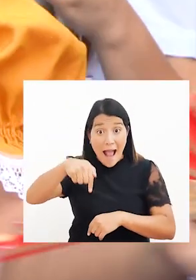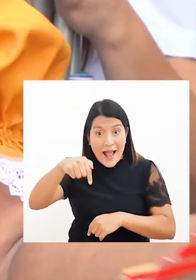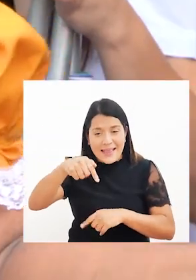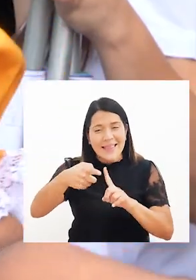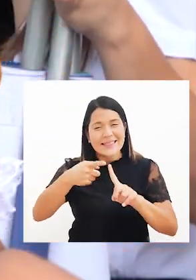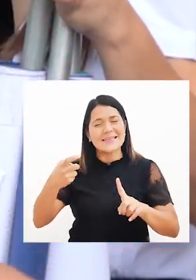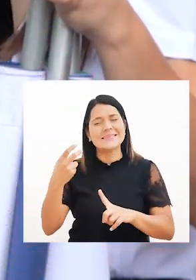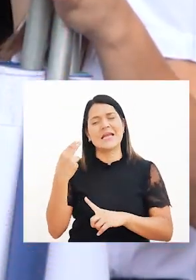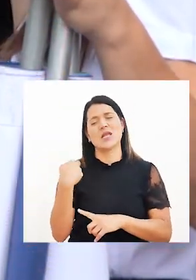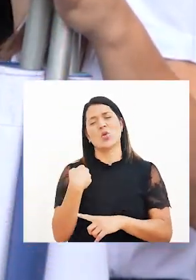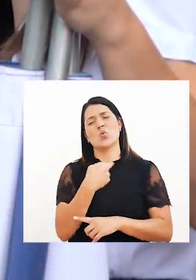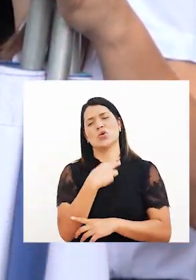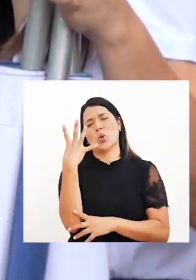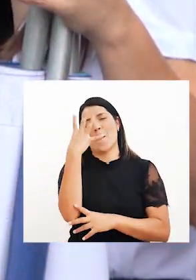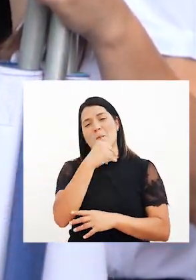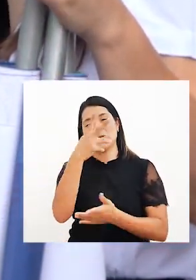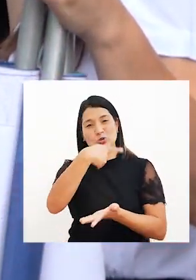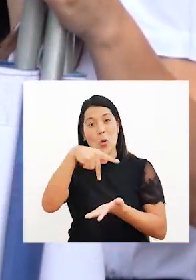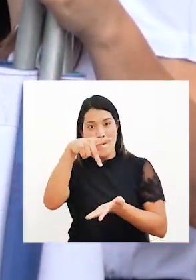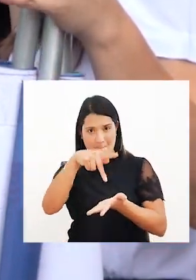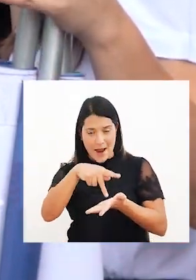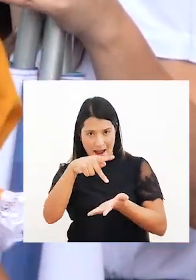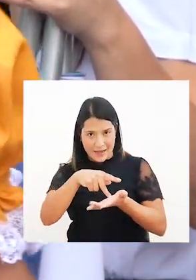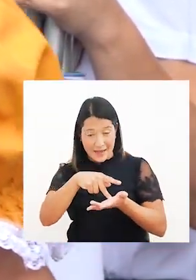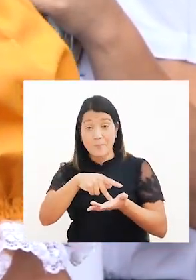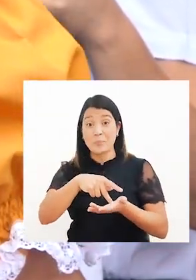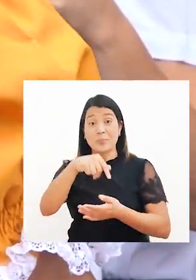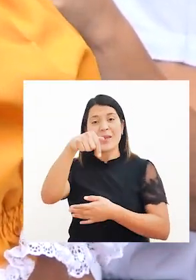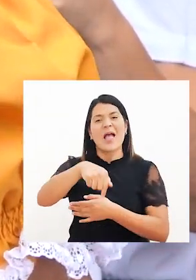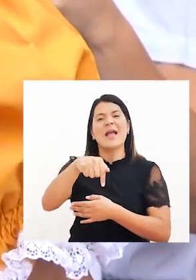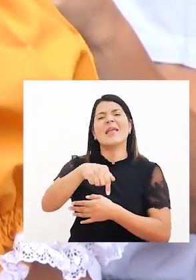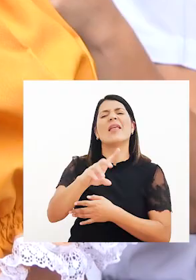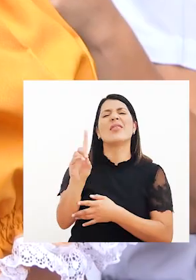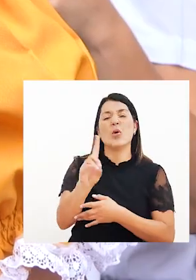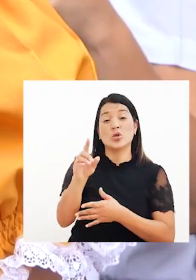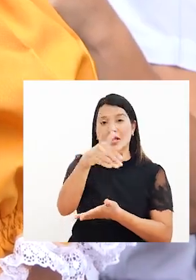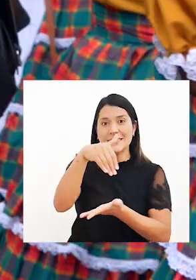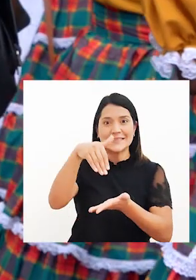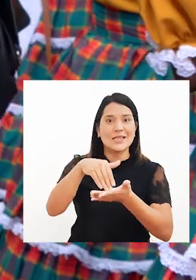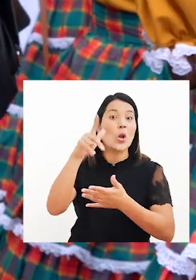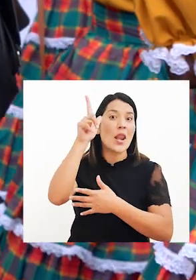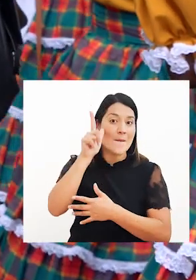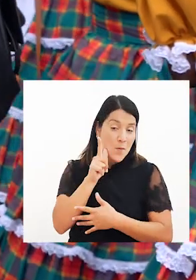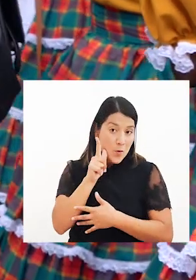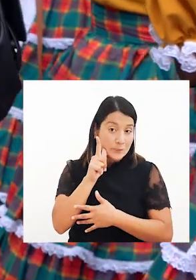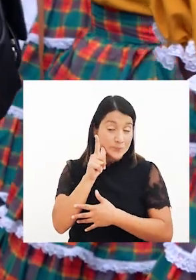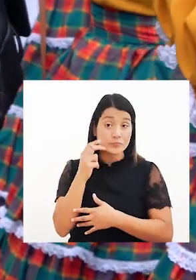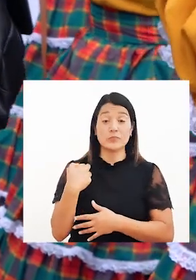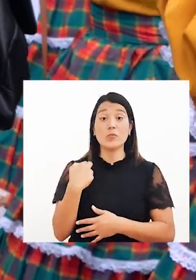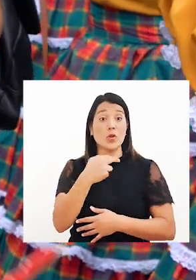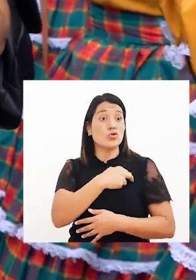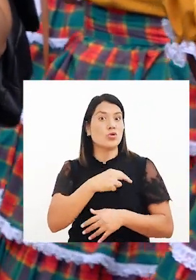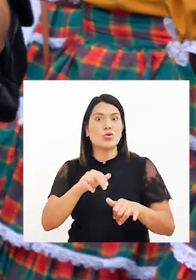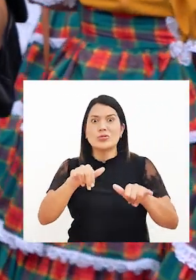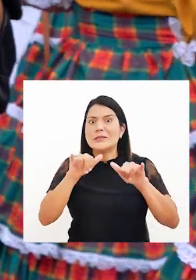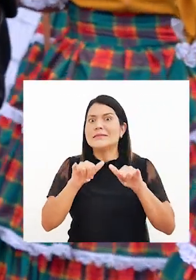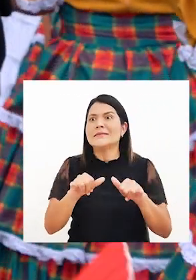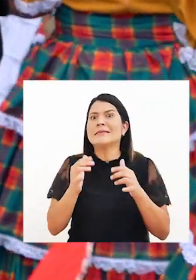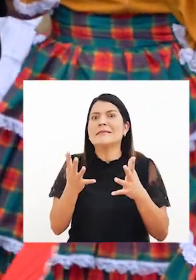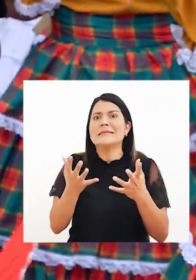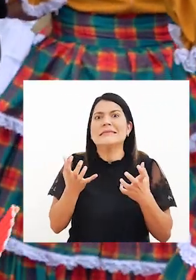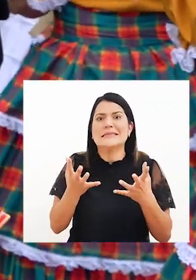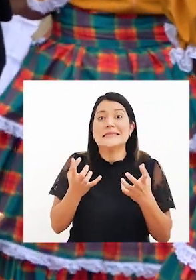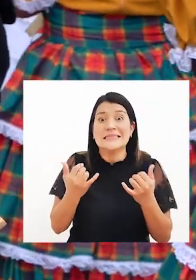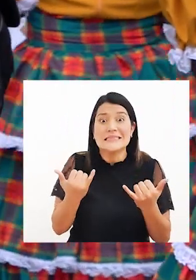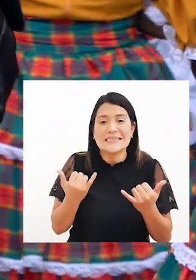nuestro bello parquecito Asís Cessna, ubicado en el centro de Limón, estamos ansiosas